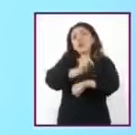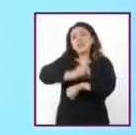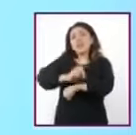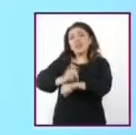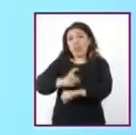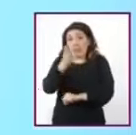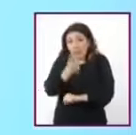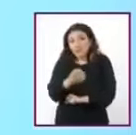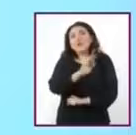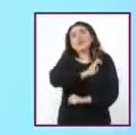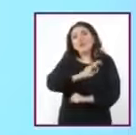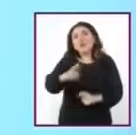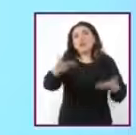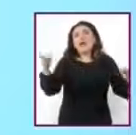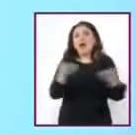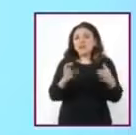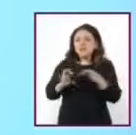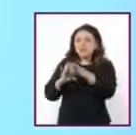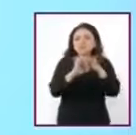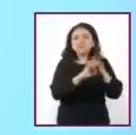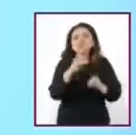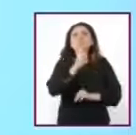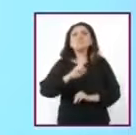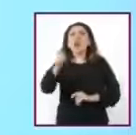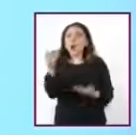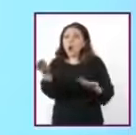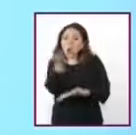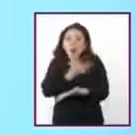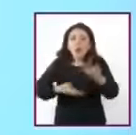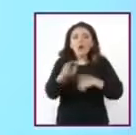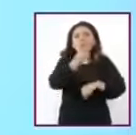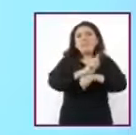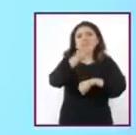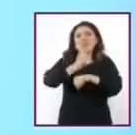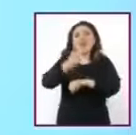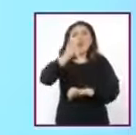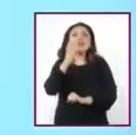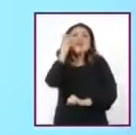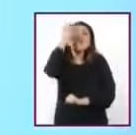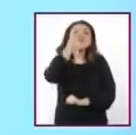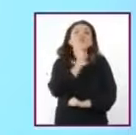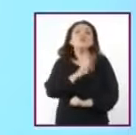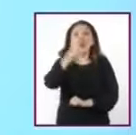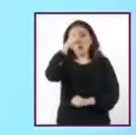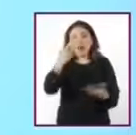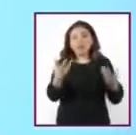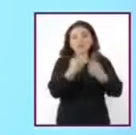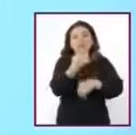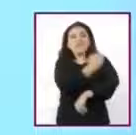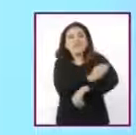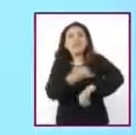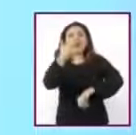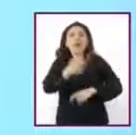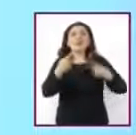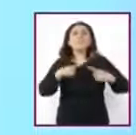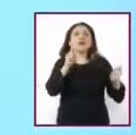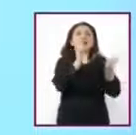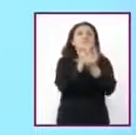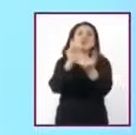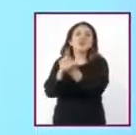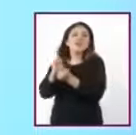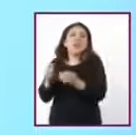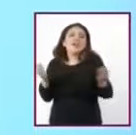convivimos. De esta manera lograremos crear una mejor convivencia diaria y un mejor futuro en torno a nuestras familias y a las personas que